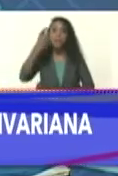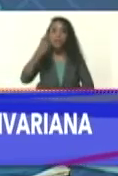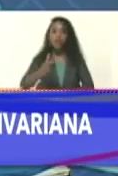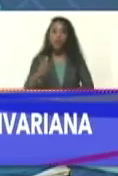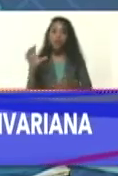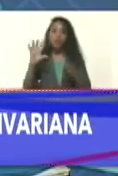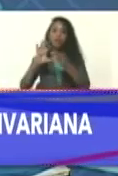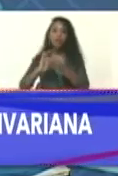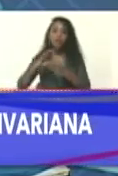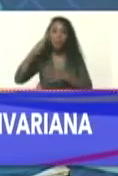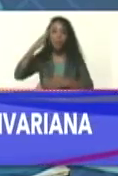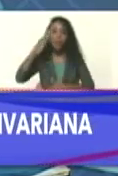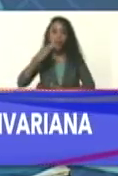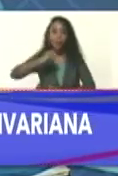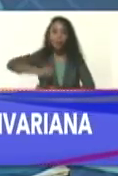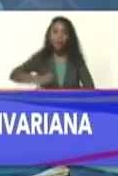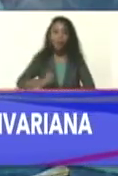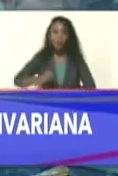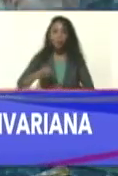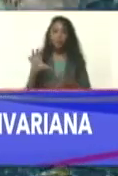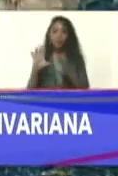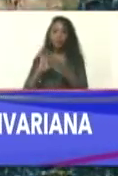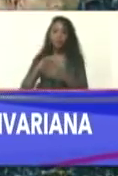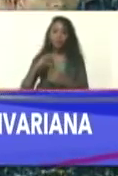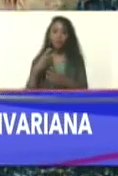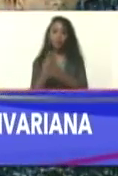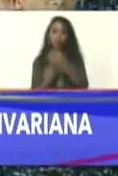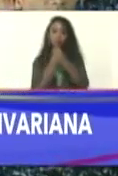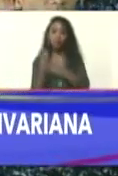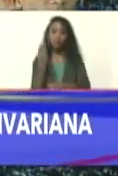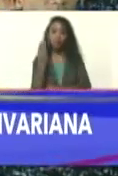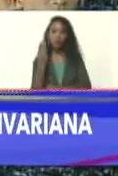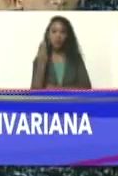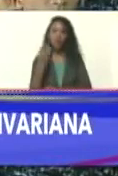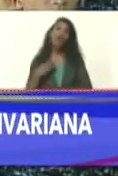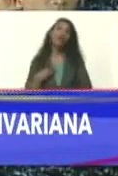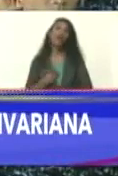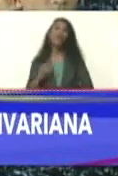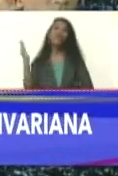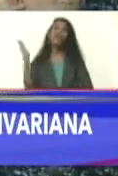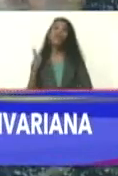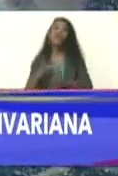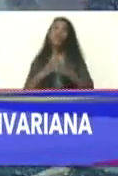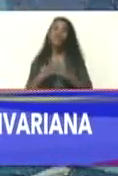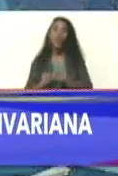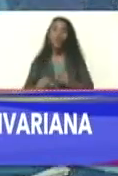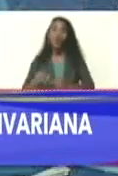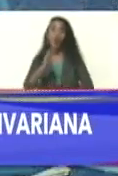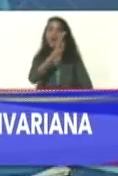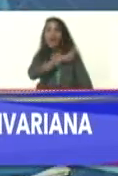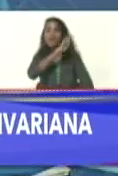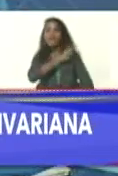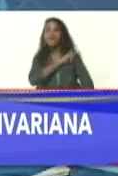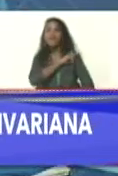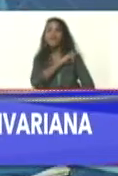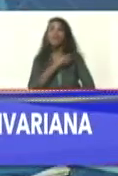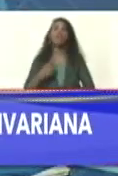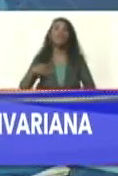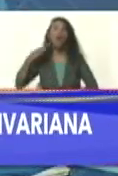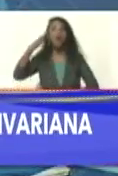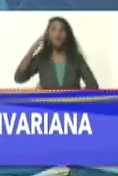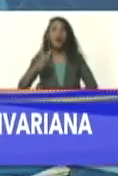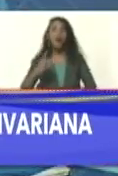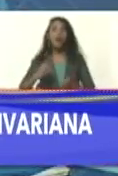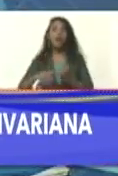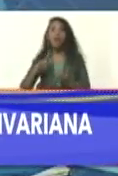Cívico-militar-policial. Han venido el comandante general del ejército, el comandante general de la armada, el comandante general